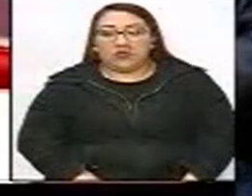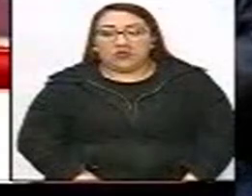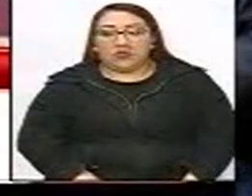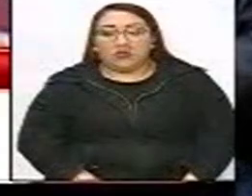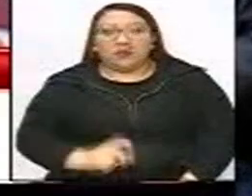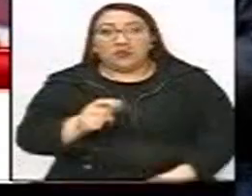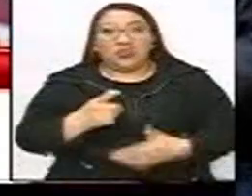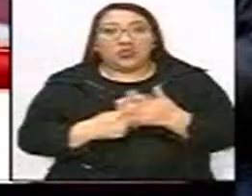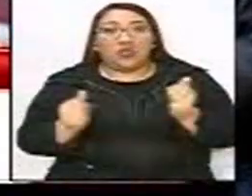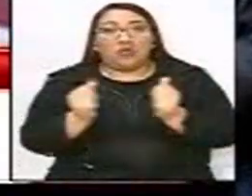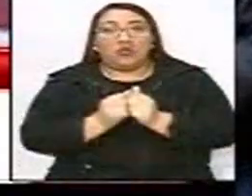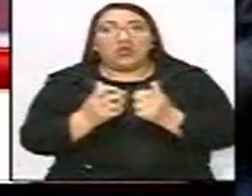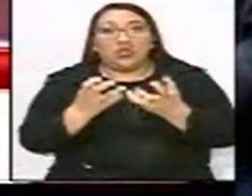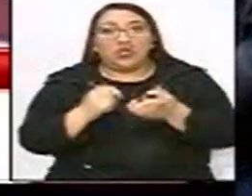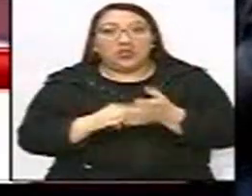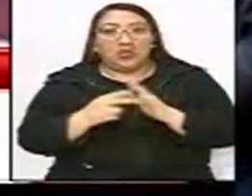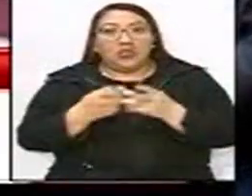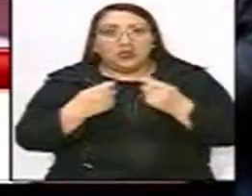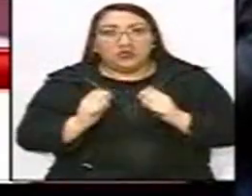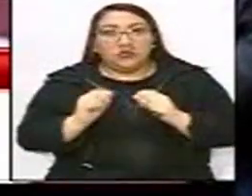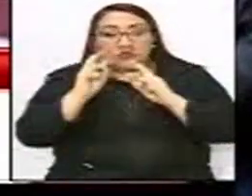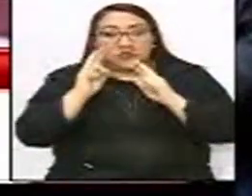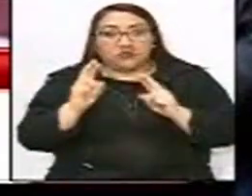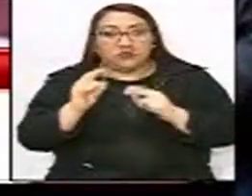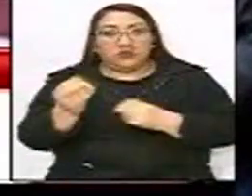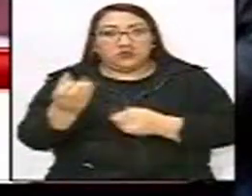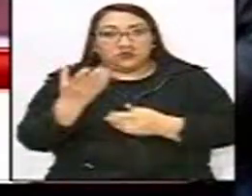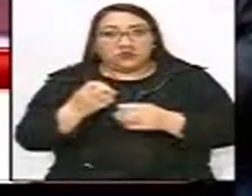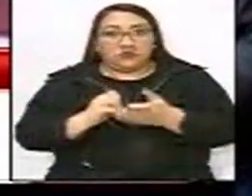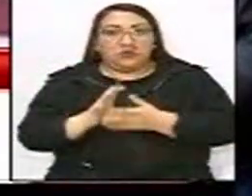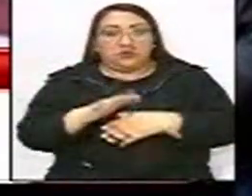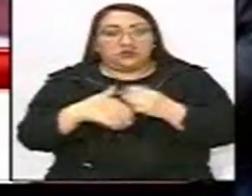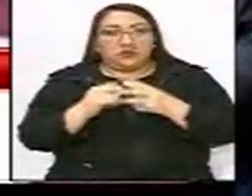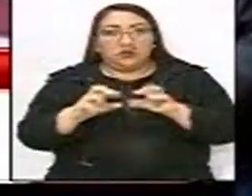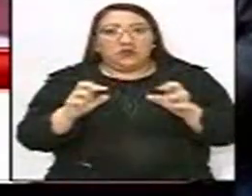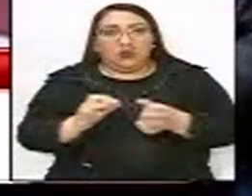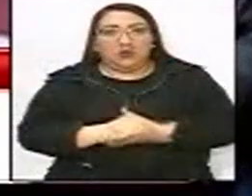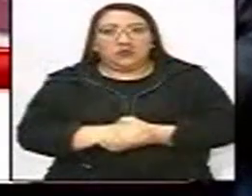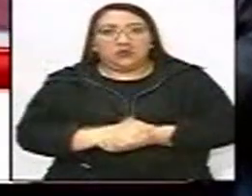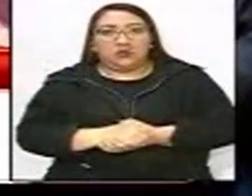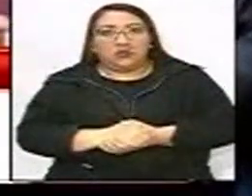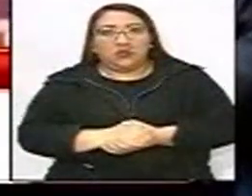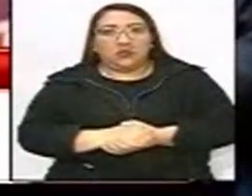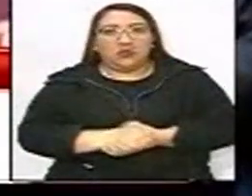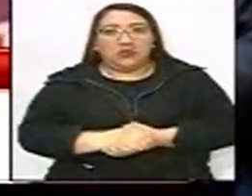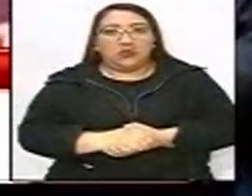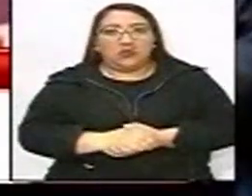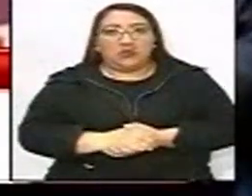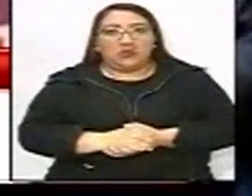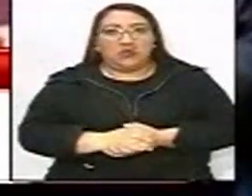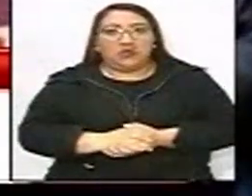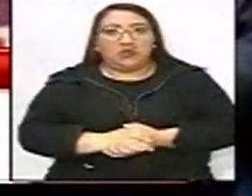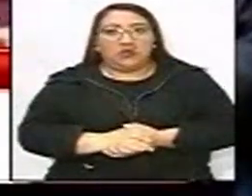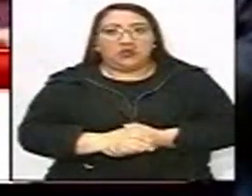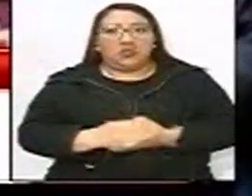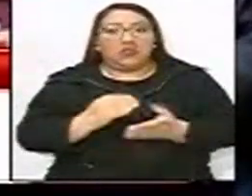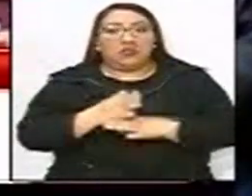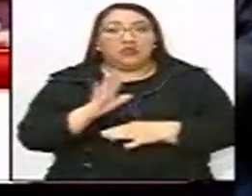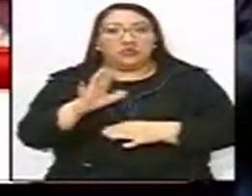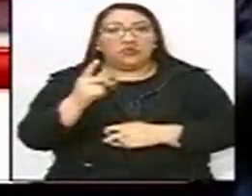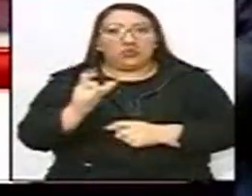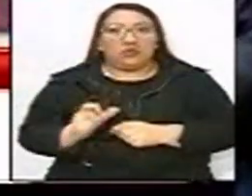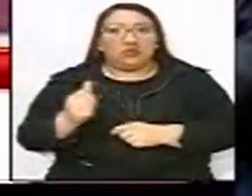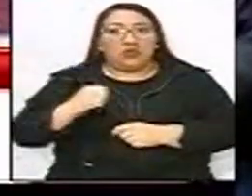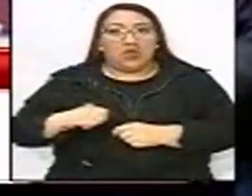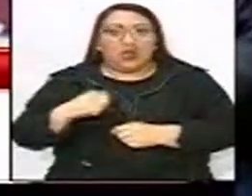quería tratar de interpretar o traer el mensaje de la población, presidente, a través del suyo al señor